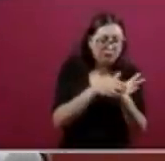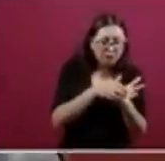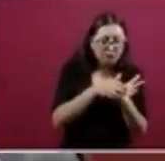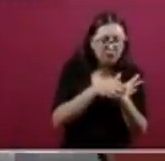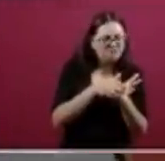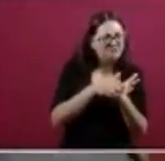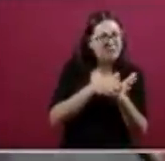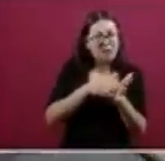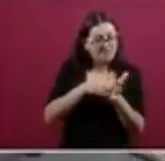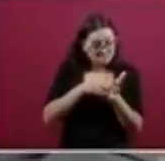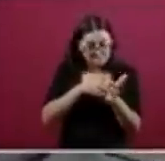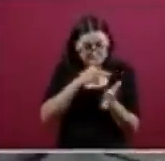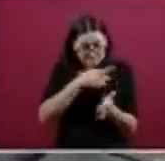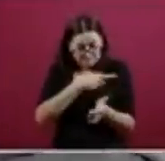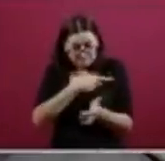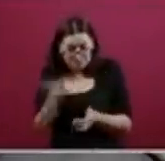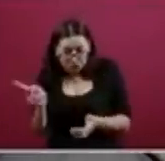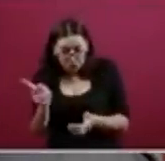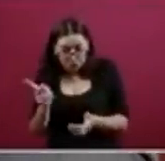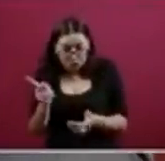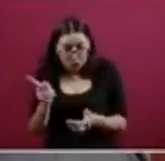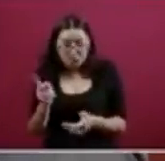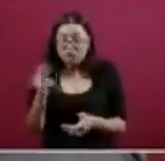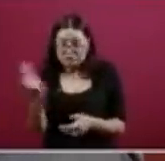republicana a la pobreza franciscana,